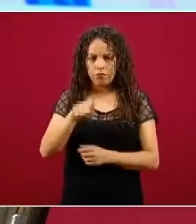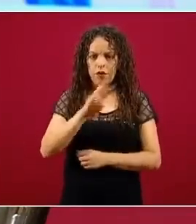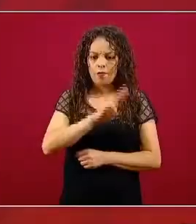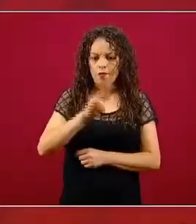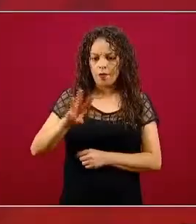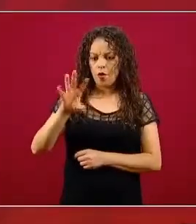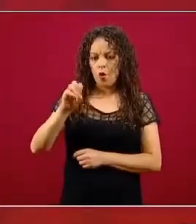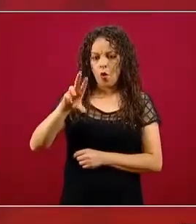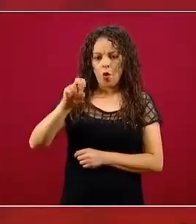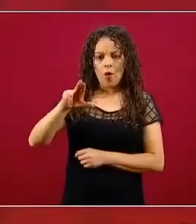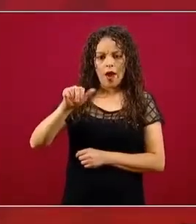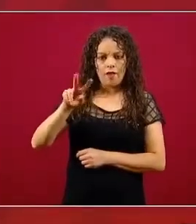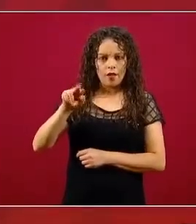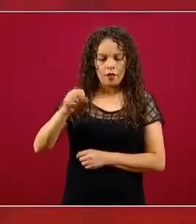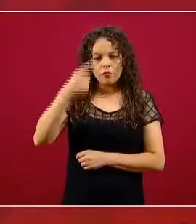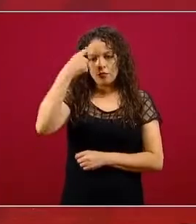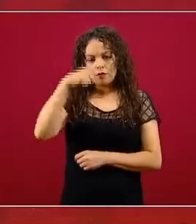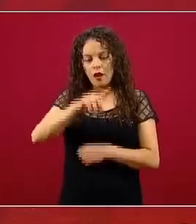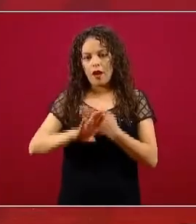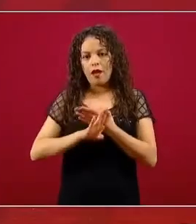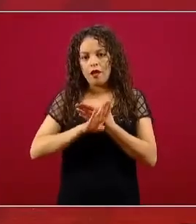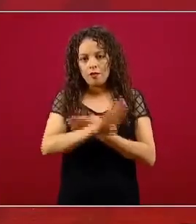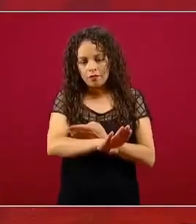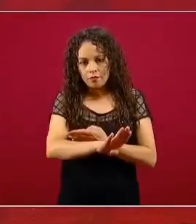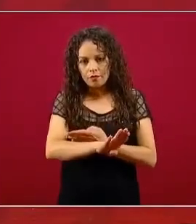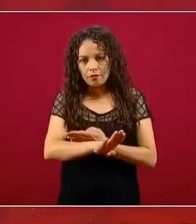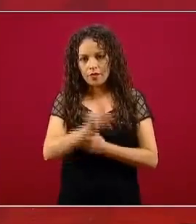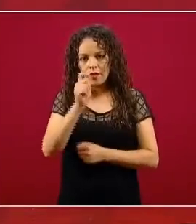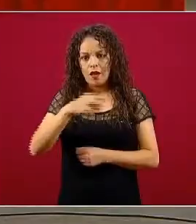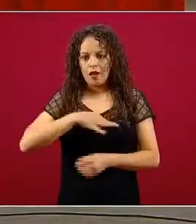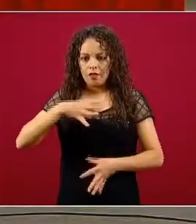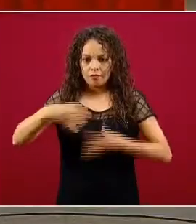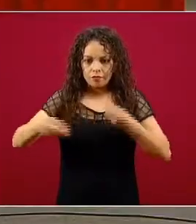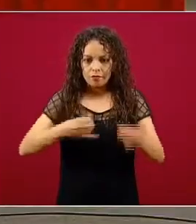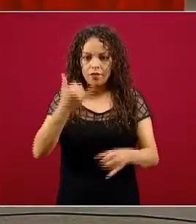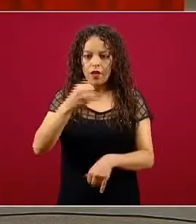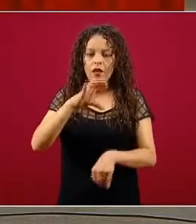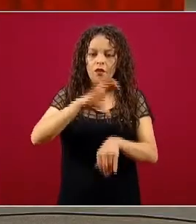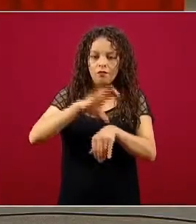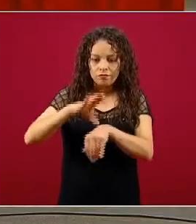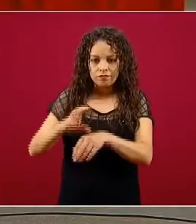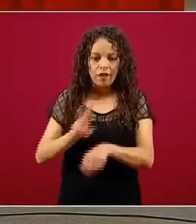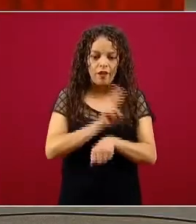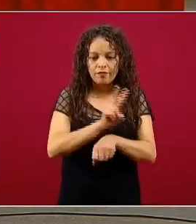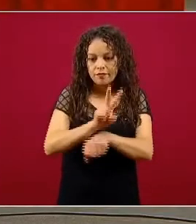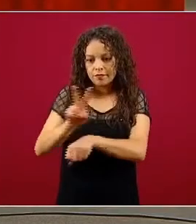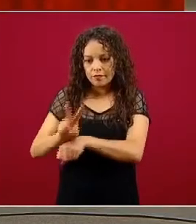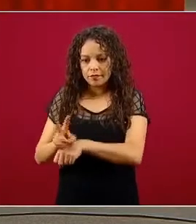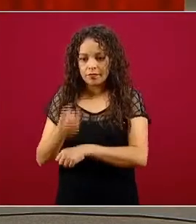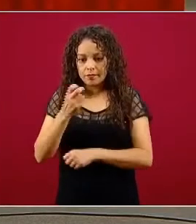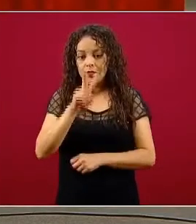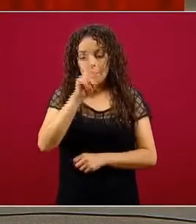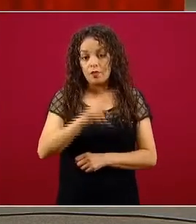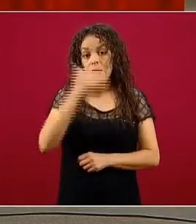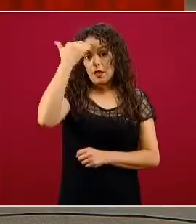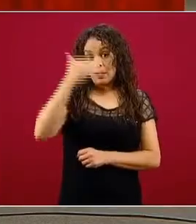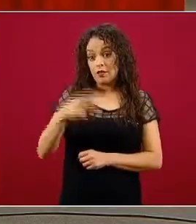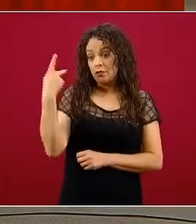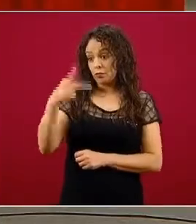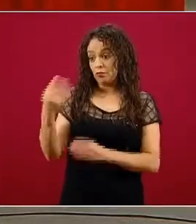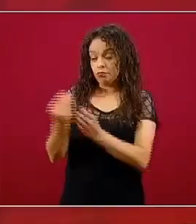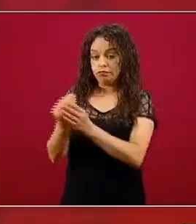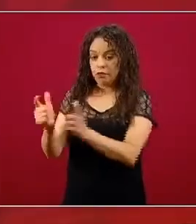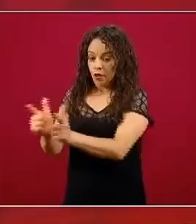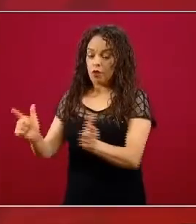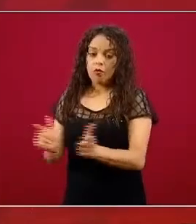de infecciones, el de manejo clínico y también el de vigilancia epidemiológica, que los señala como grupos de riesgo. Sobre